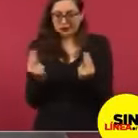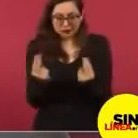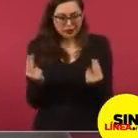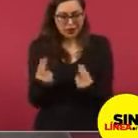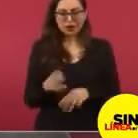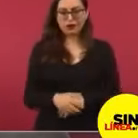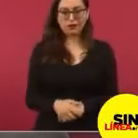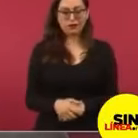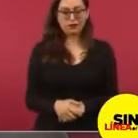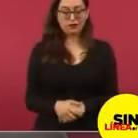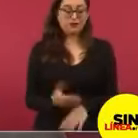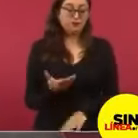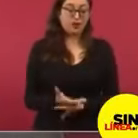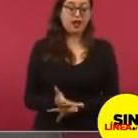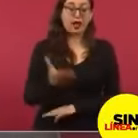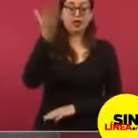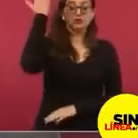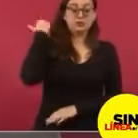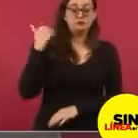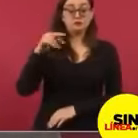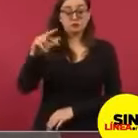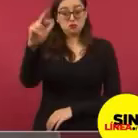se estanca